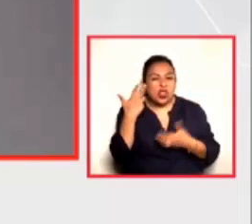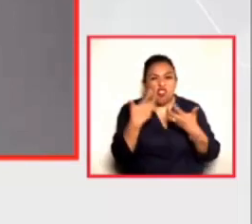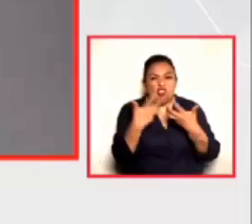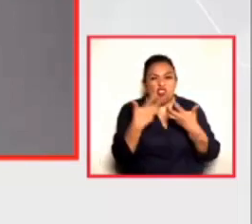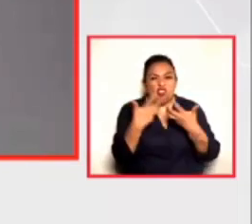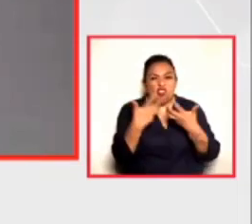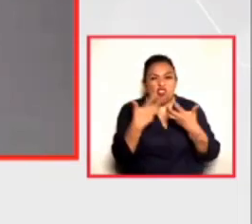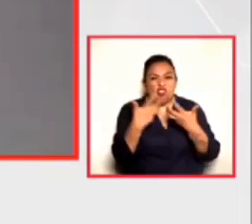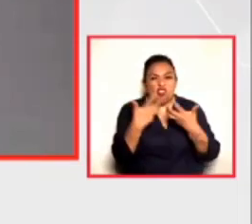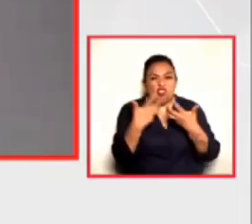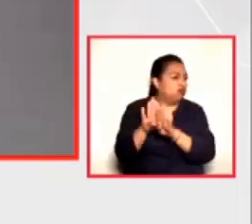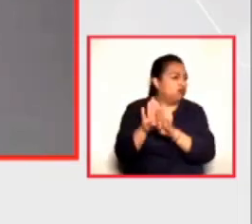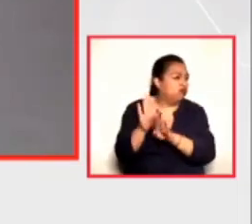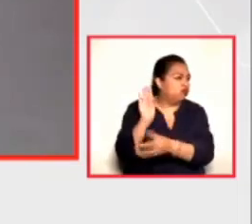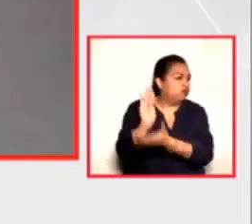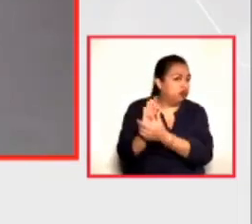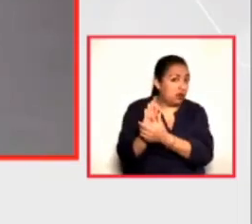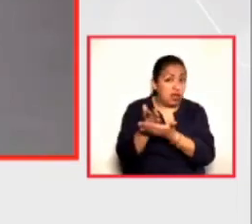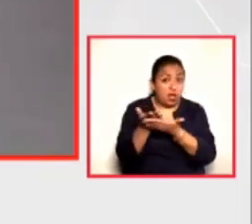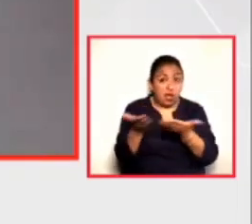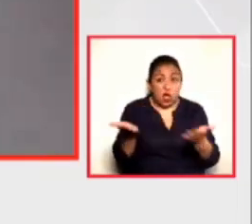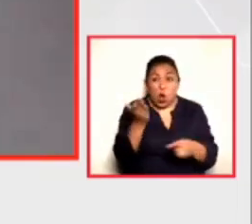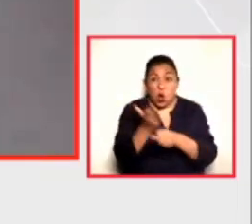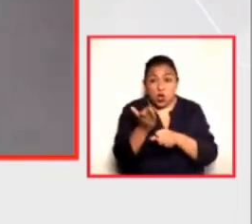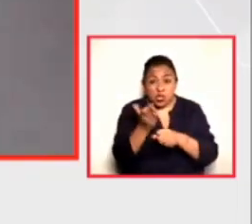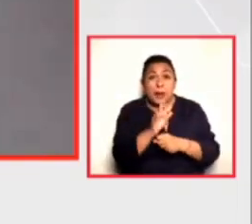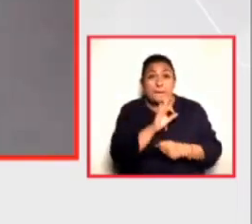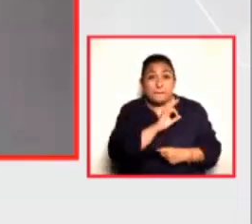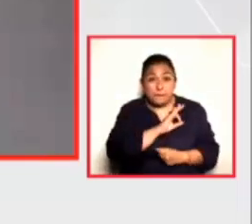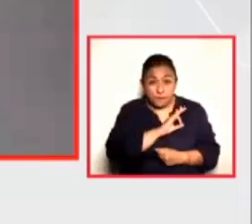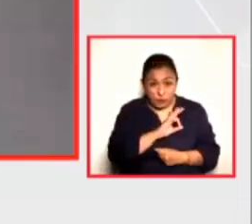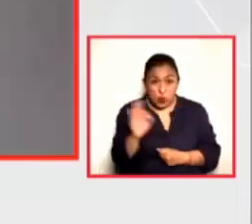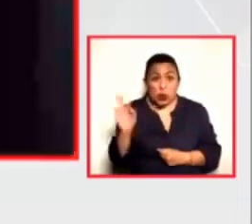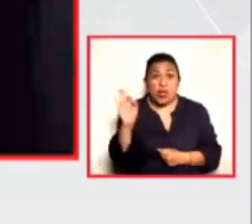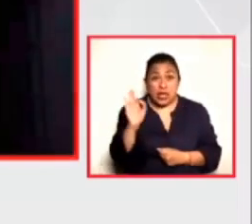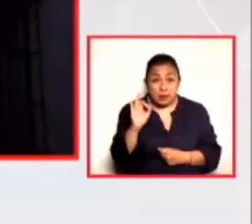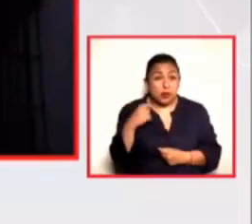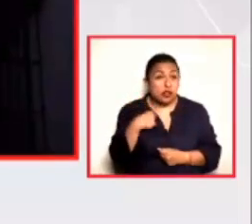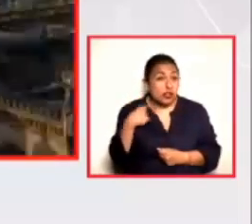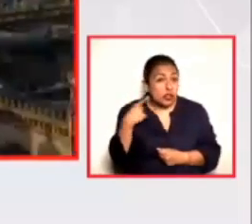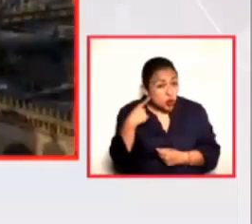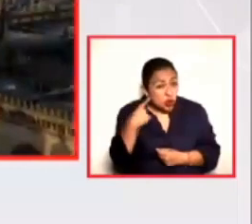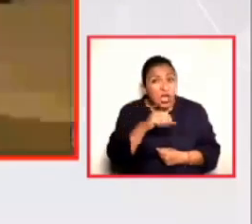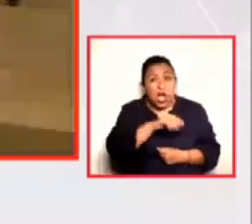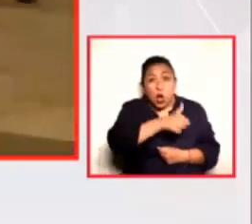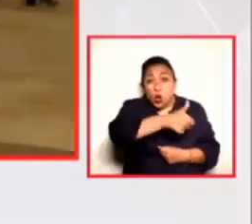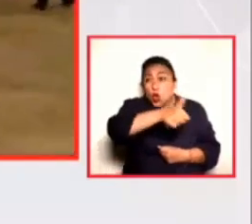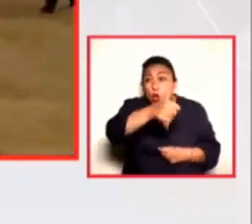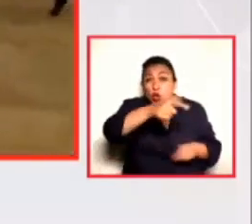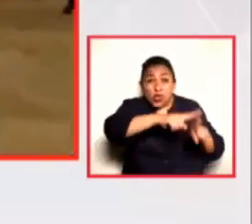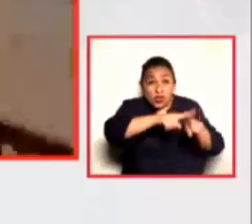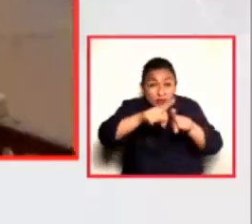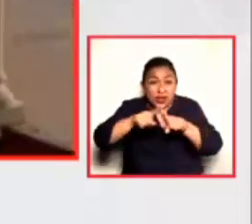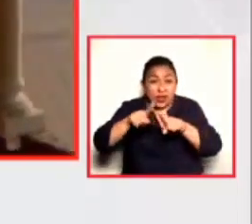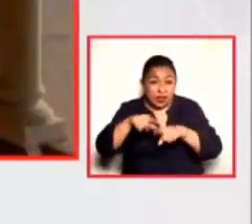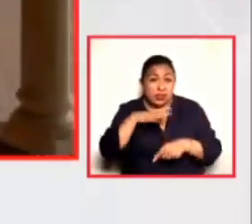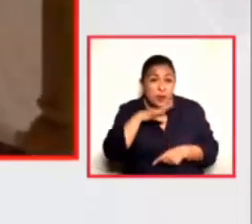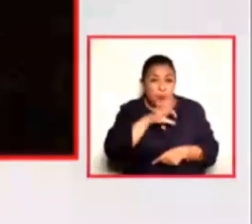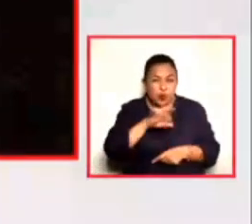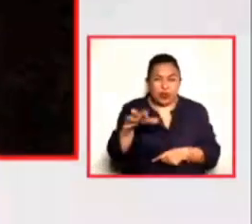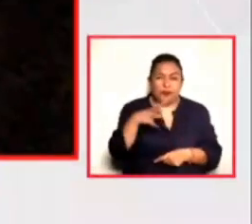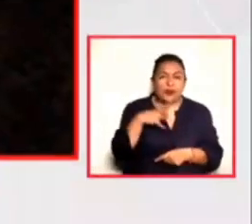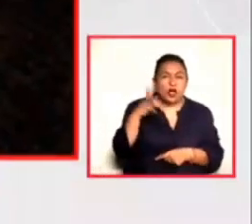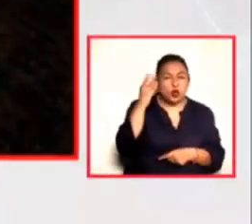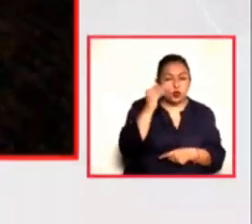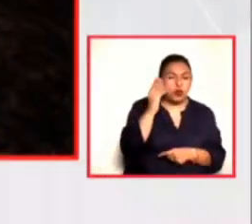ahorita que se ha acabado, existe la posibilidad de escuchar los otros sonidos. Rumores de Sevilla forma parte